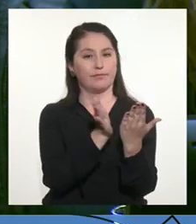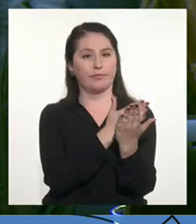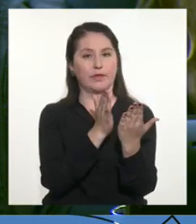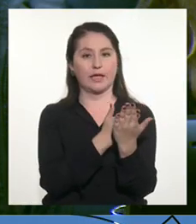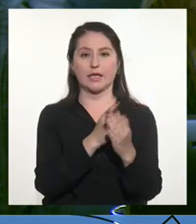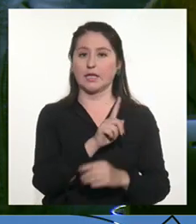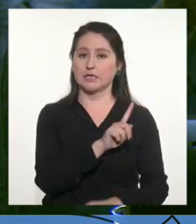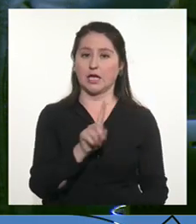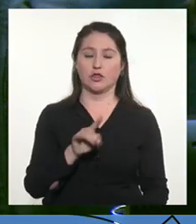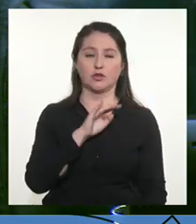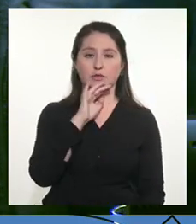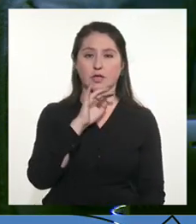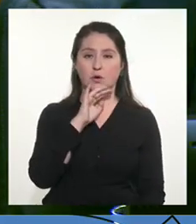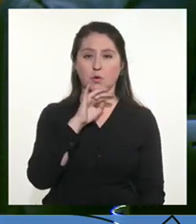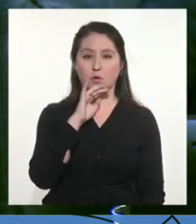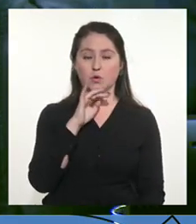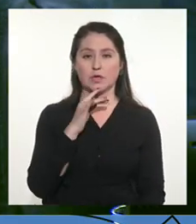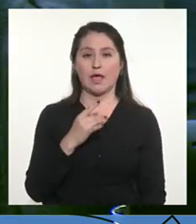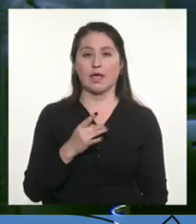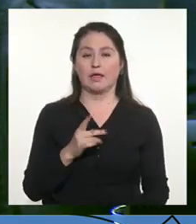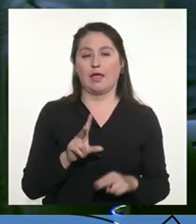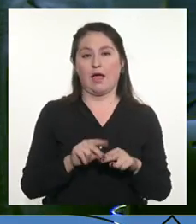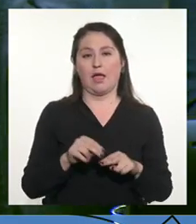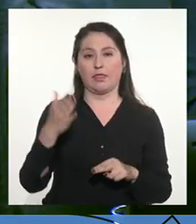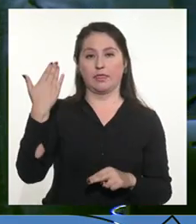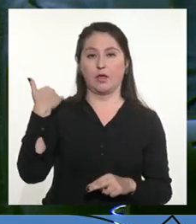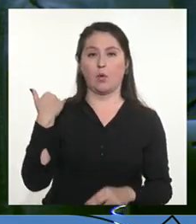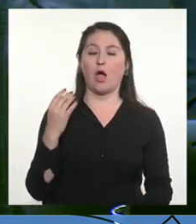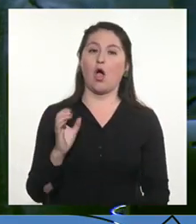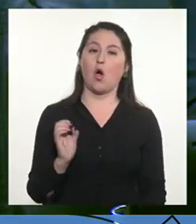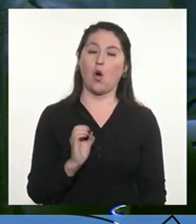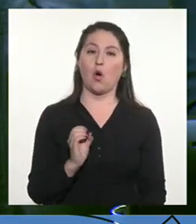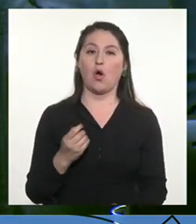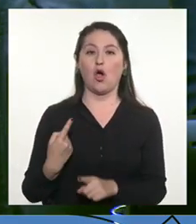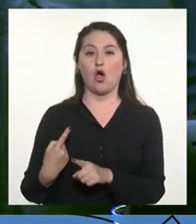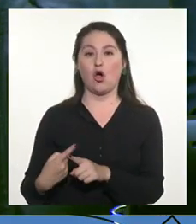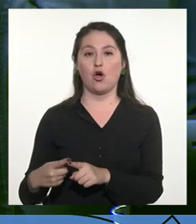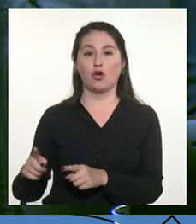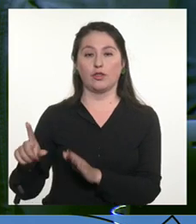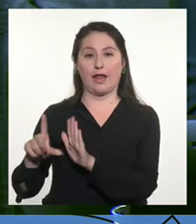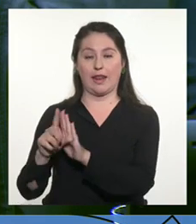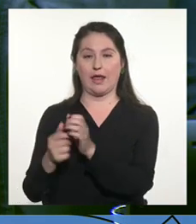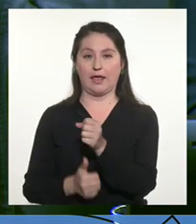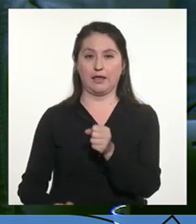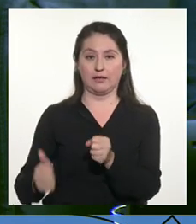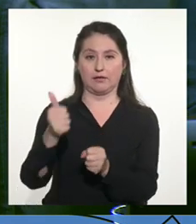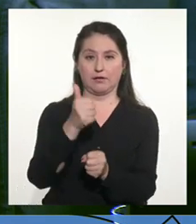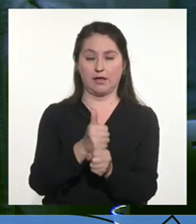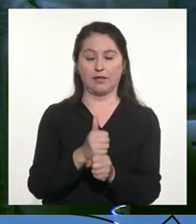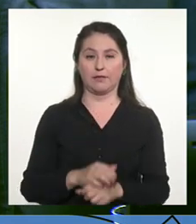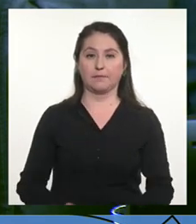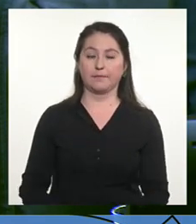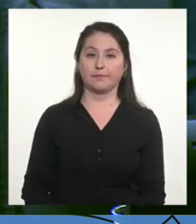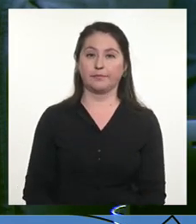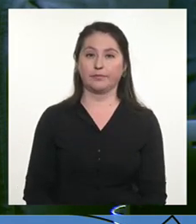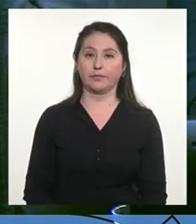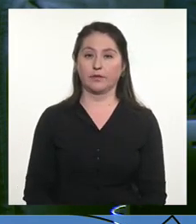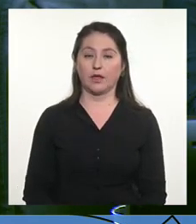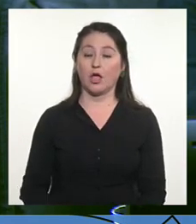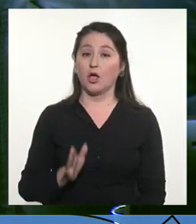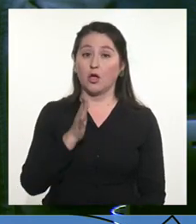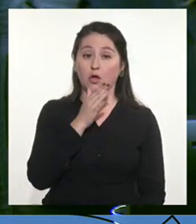claramente están obsoletas o han sido tácitamente derogada porque no hay duda de que